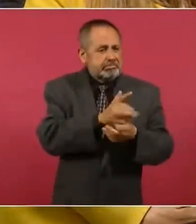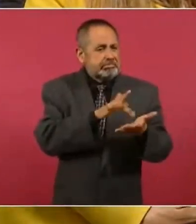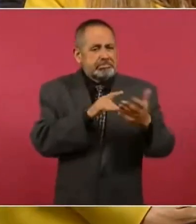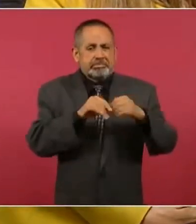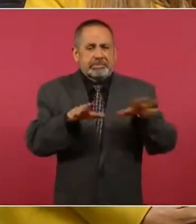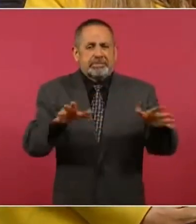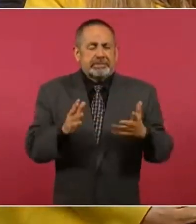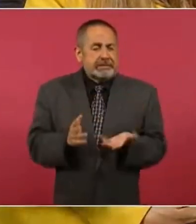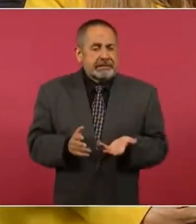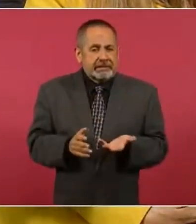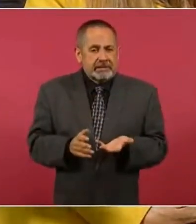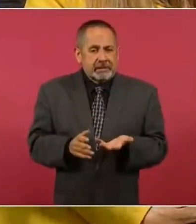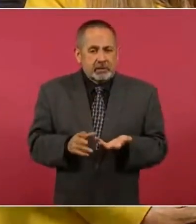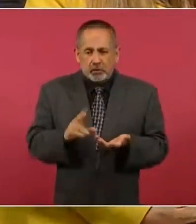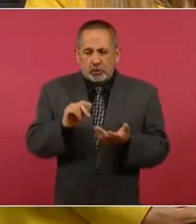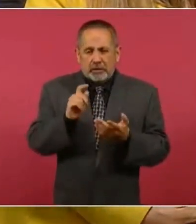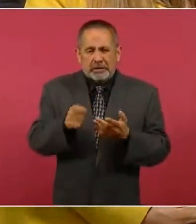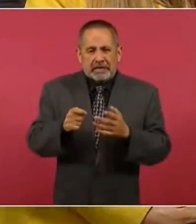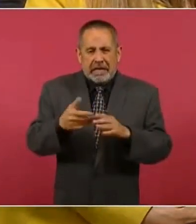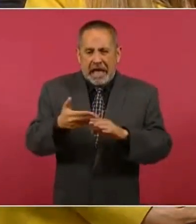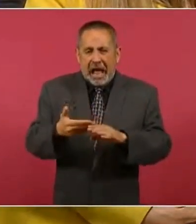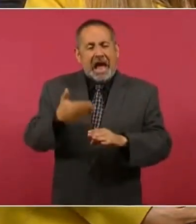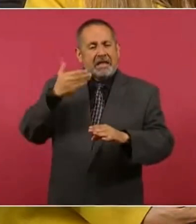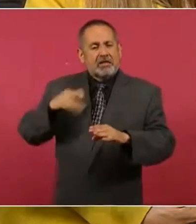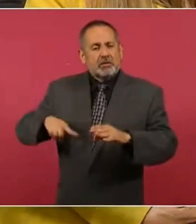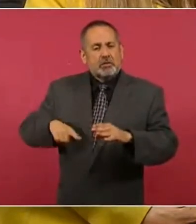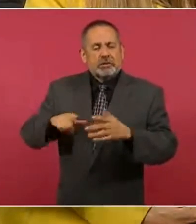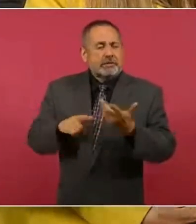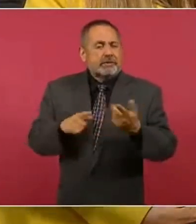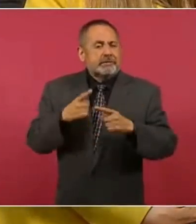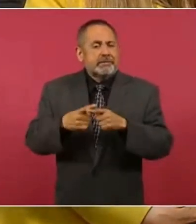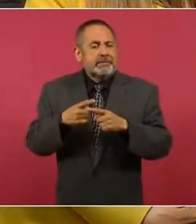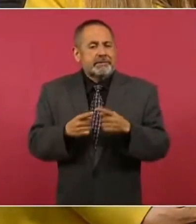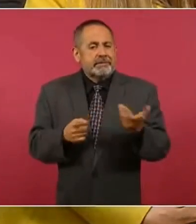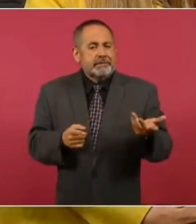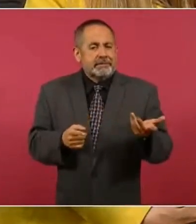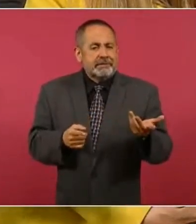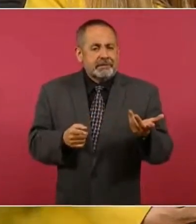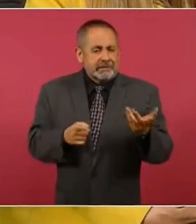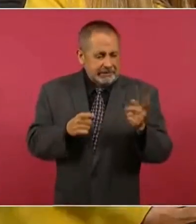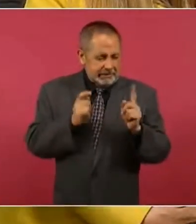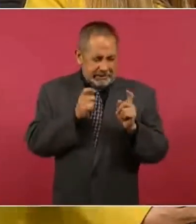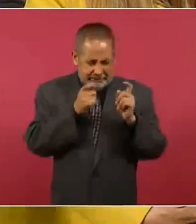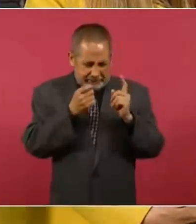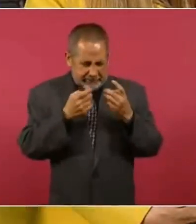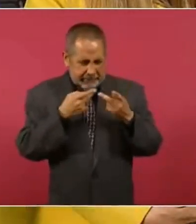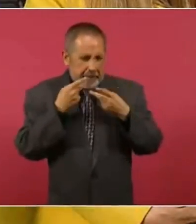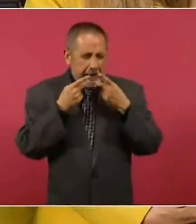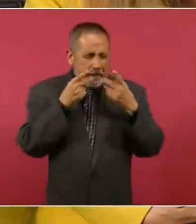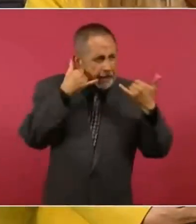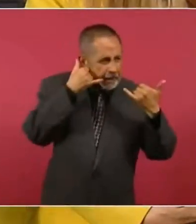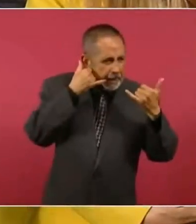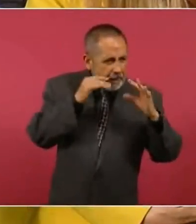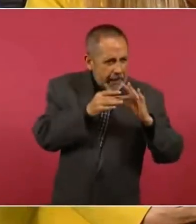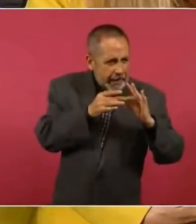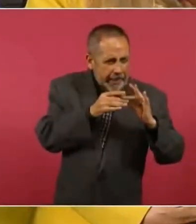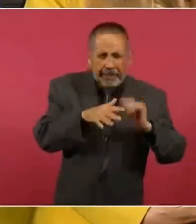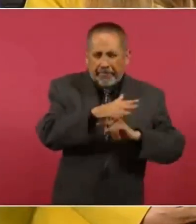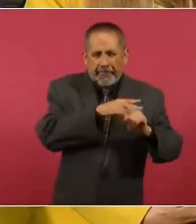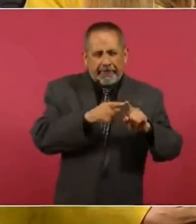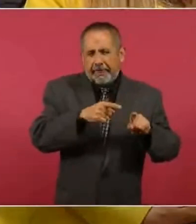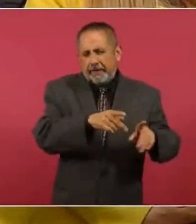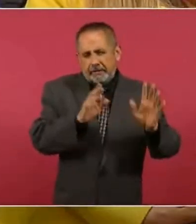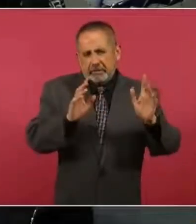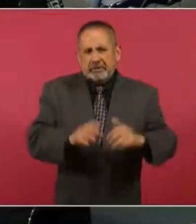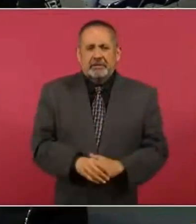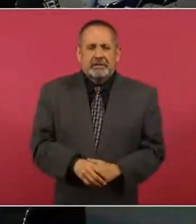podría referir que no fue antes de su gobierno, por el contexto de lo que hablan. Entonces…